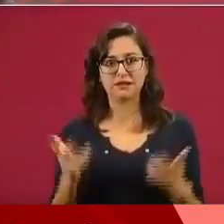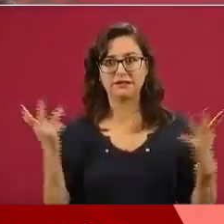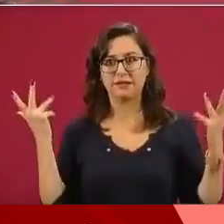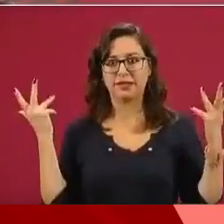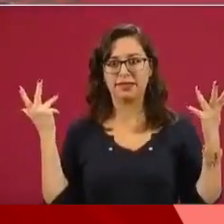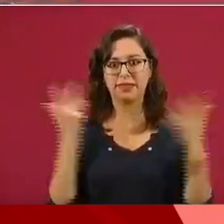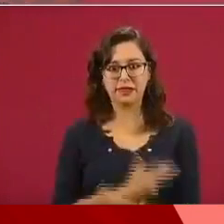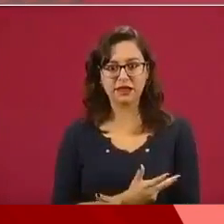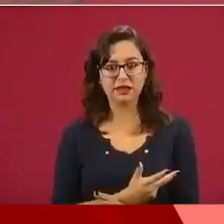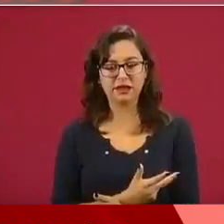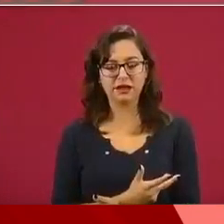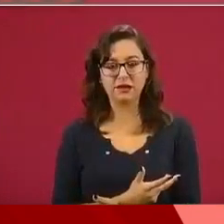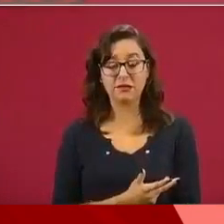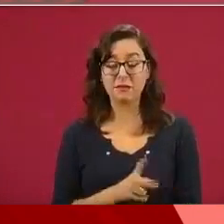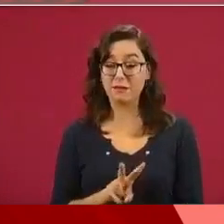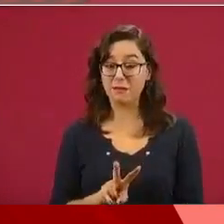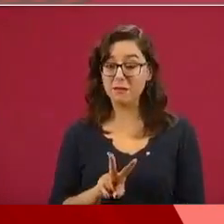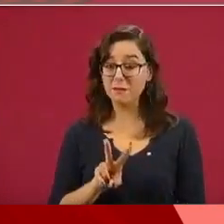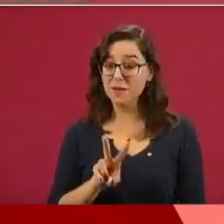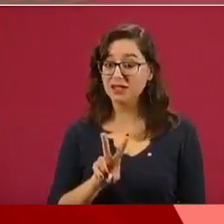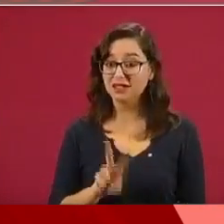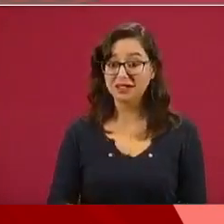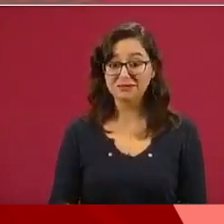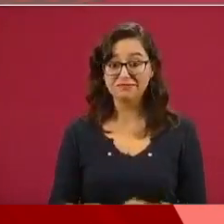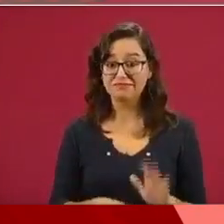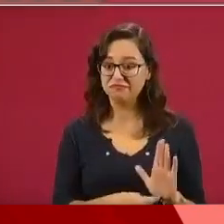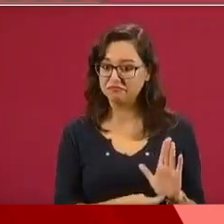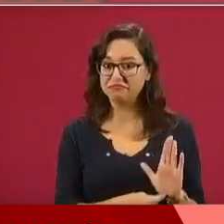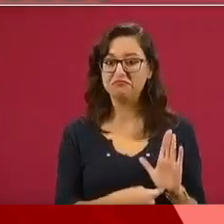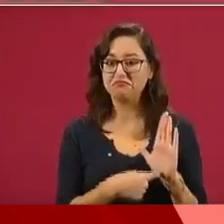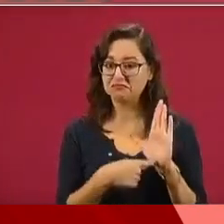es una muestra inequívoca